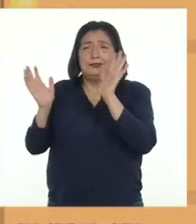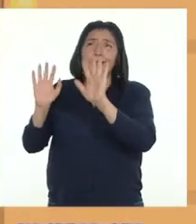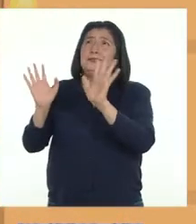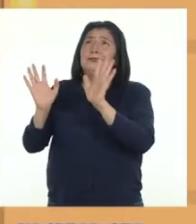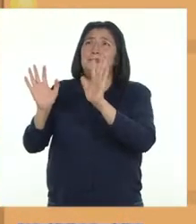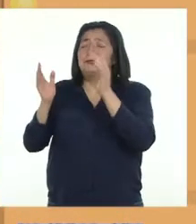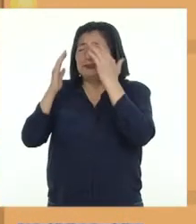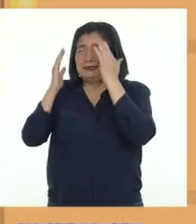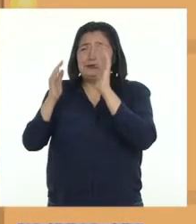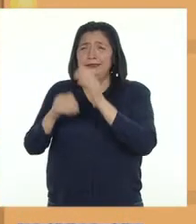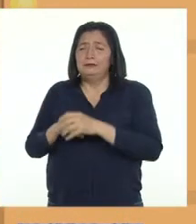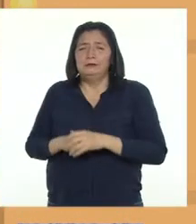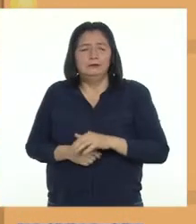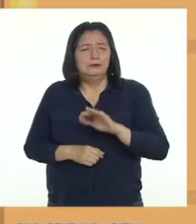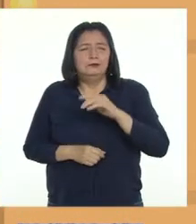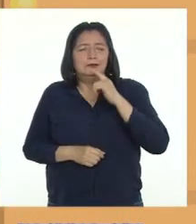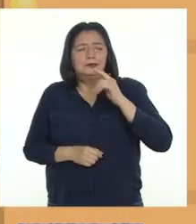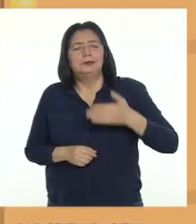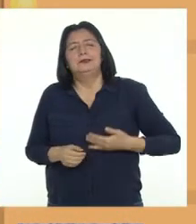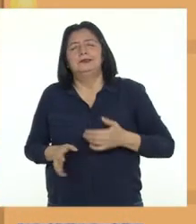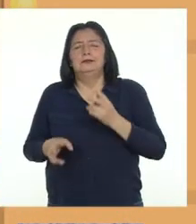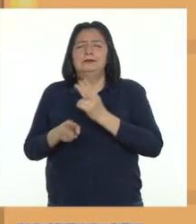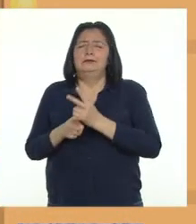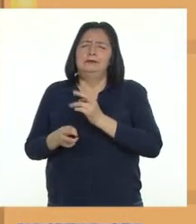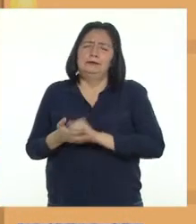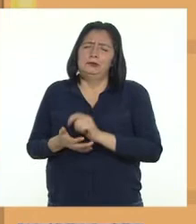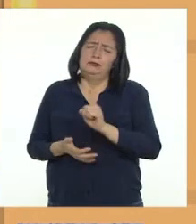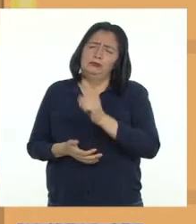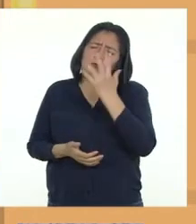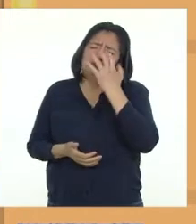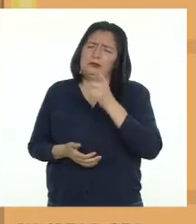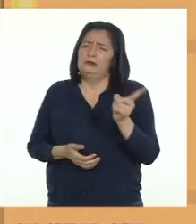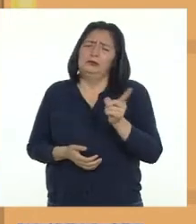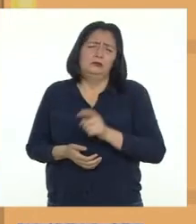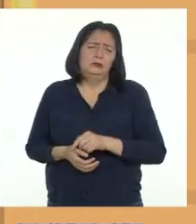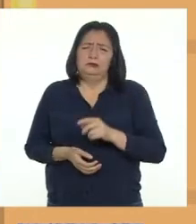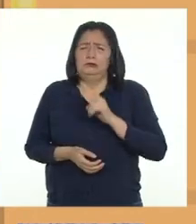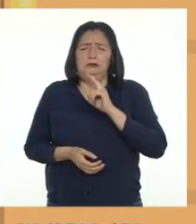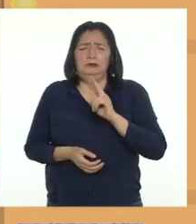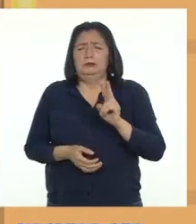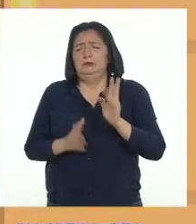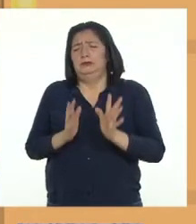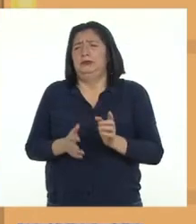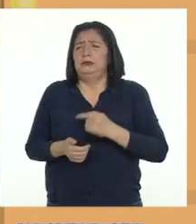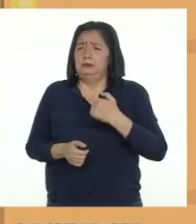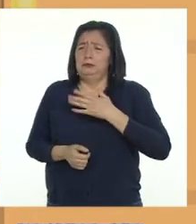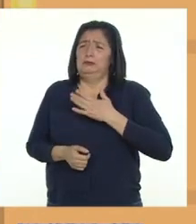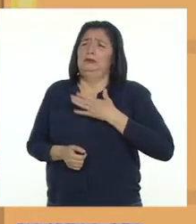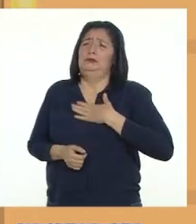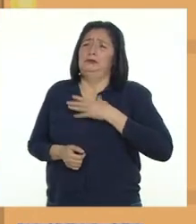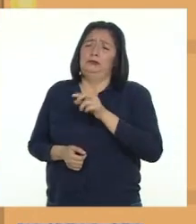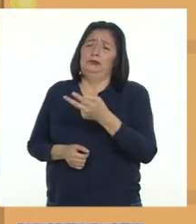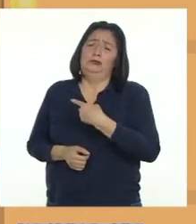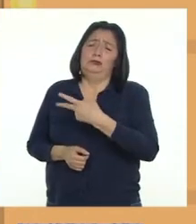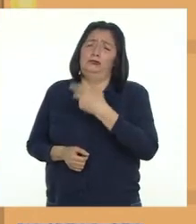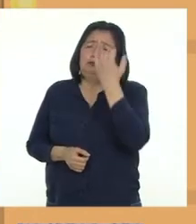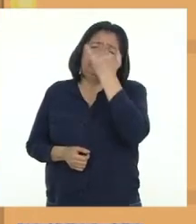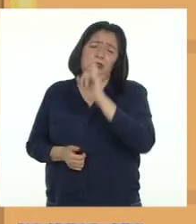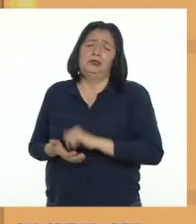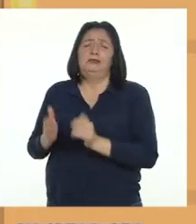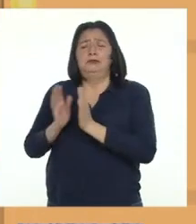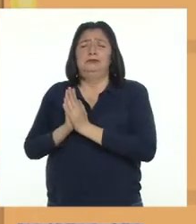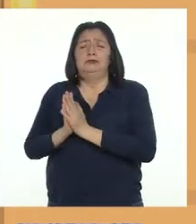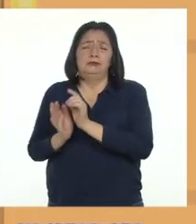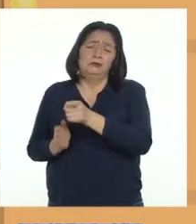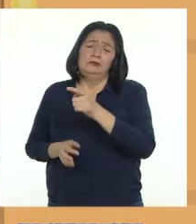¡no! Señora Vizcacha, no se moleste con Vera. ¡Fue nuestra idea, señora Vizcacha! ¡Por favor!